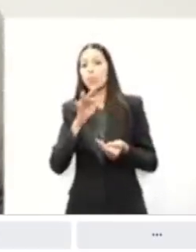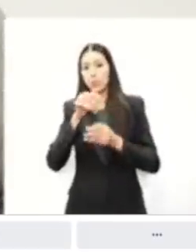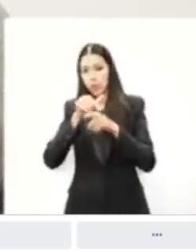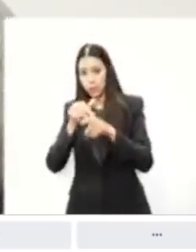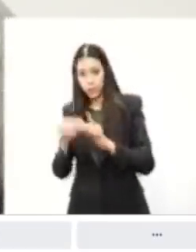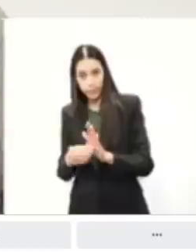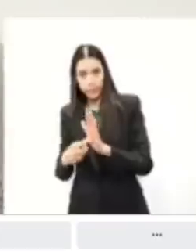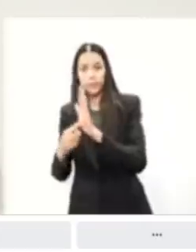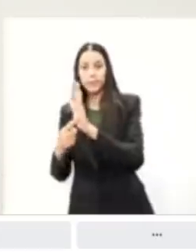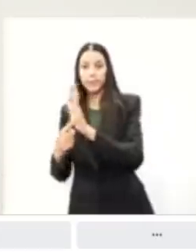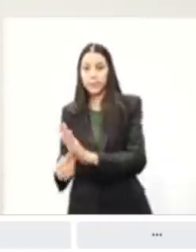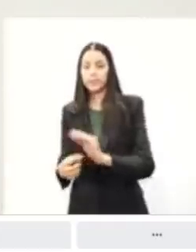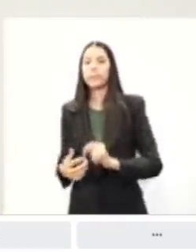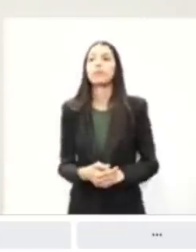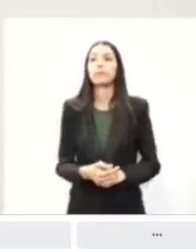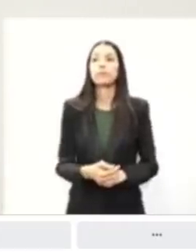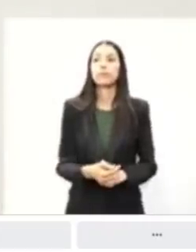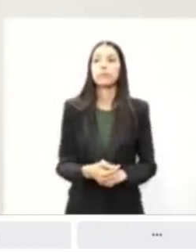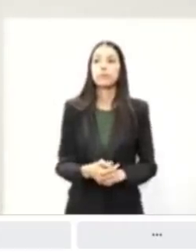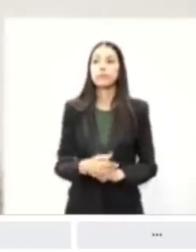presentar.